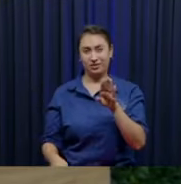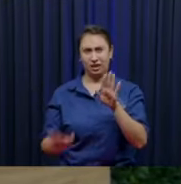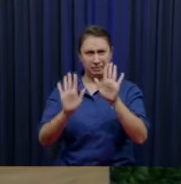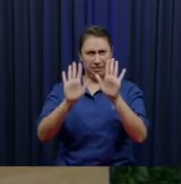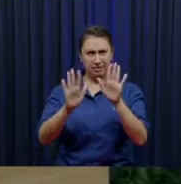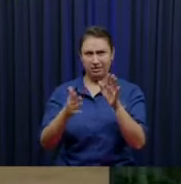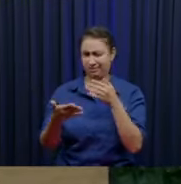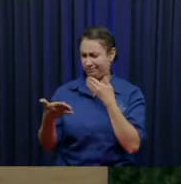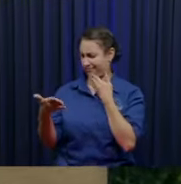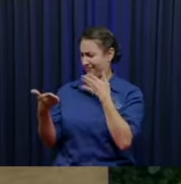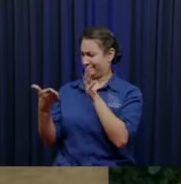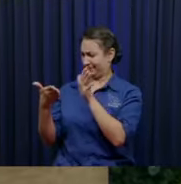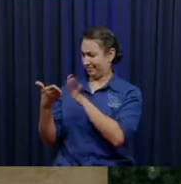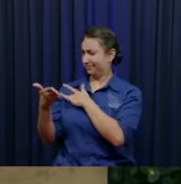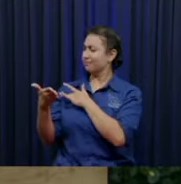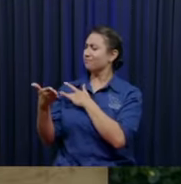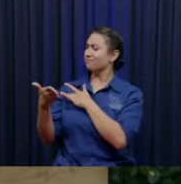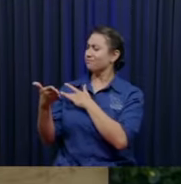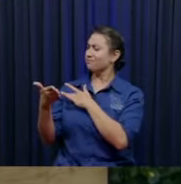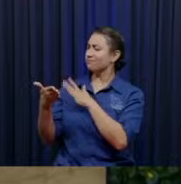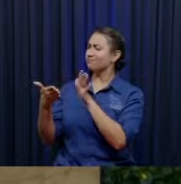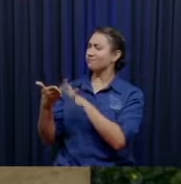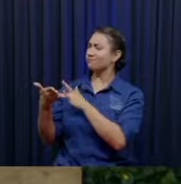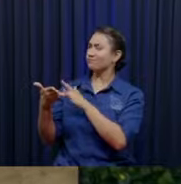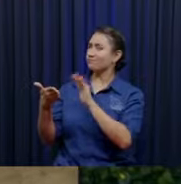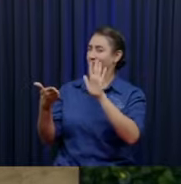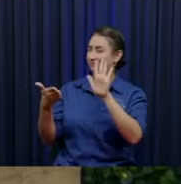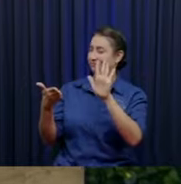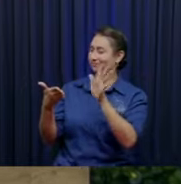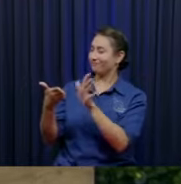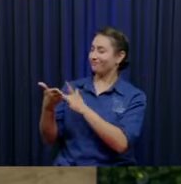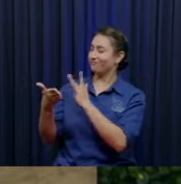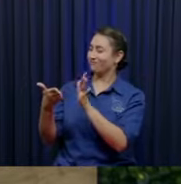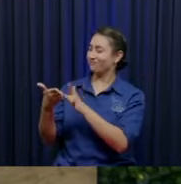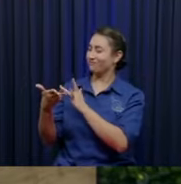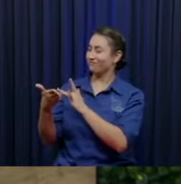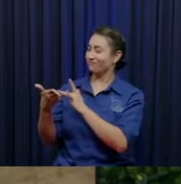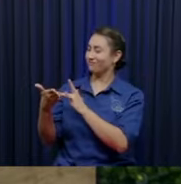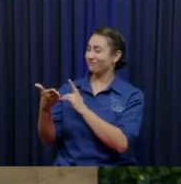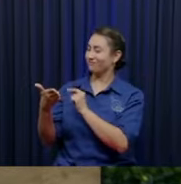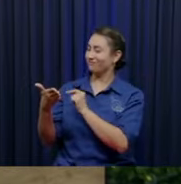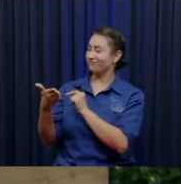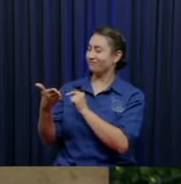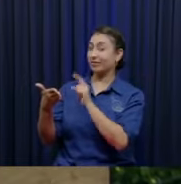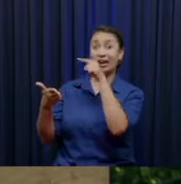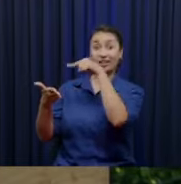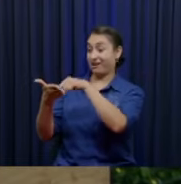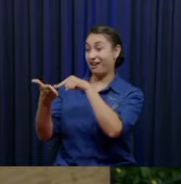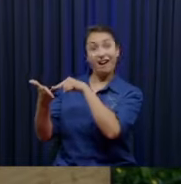Ahora que ya lo encontré, sí, todo. No, gracias, hermanos. Mal agradecido a usted.